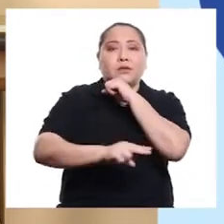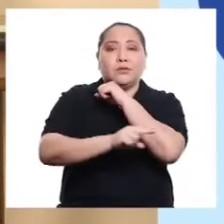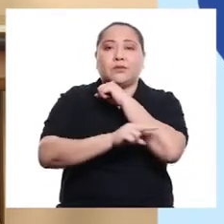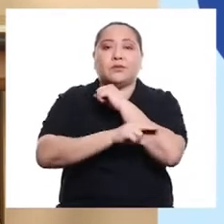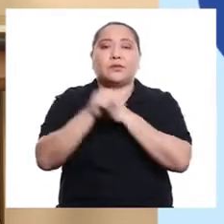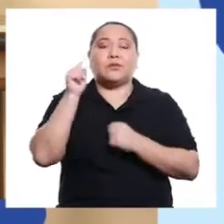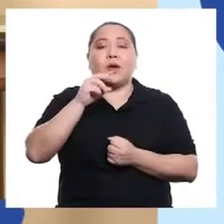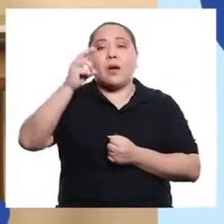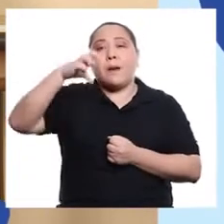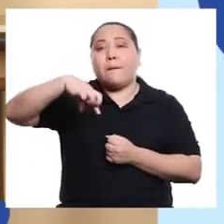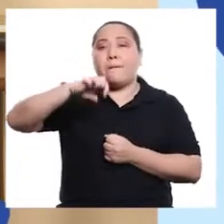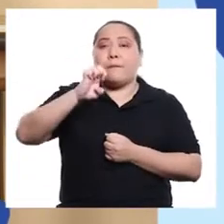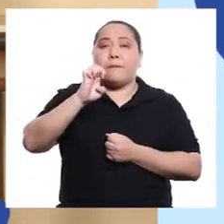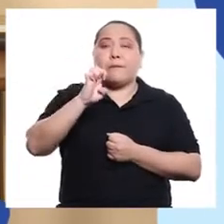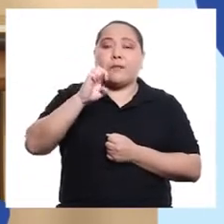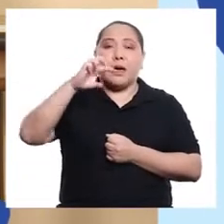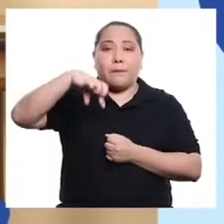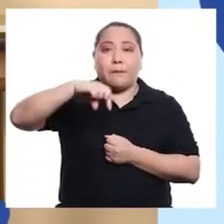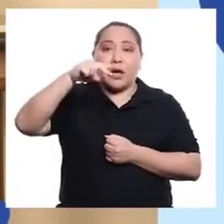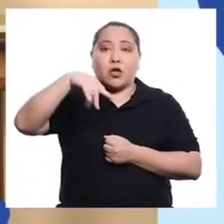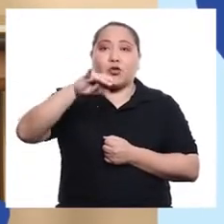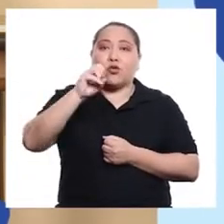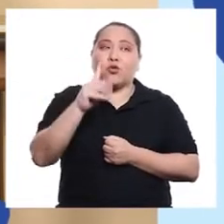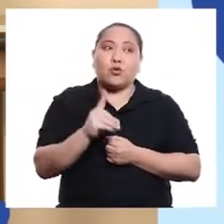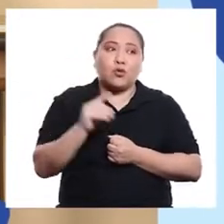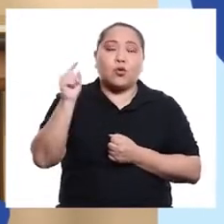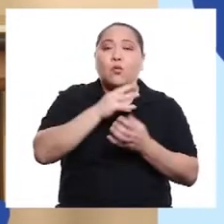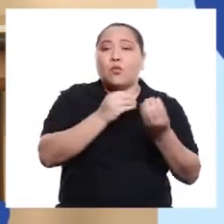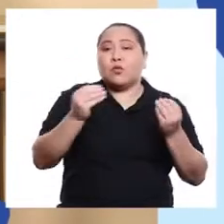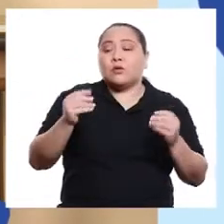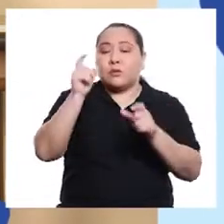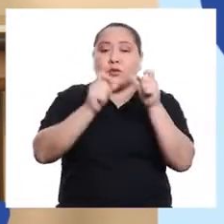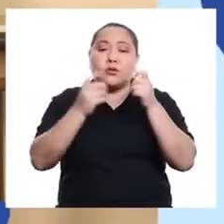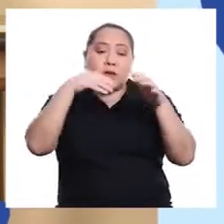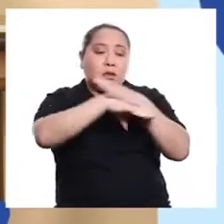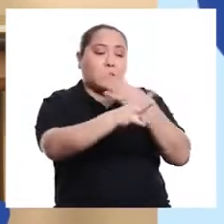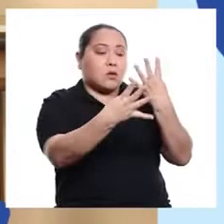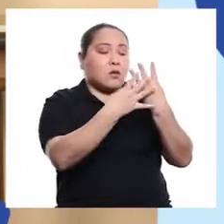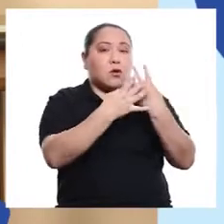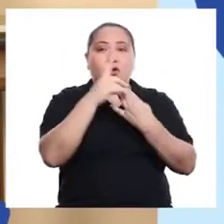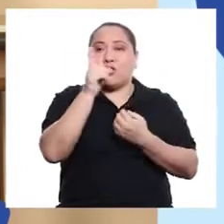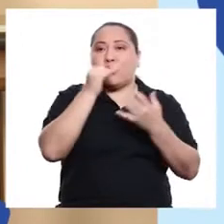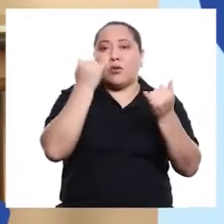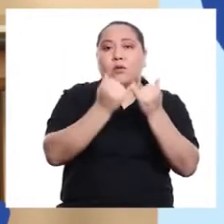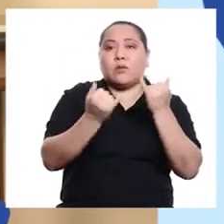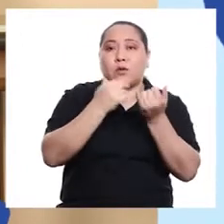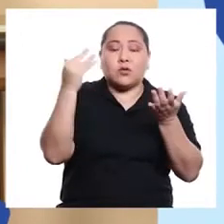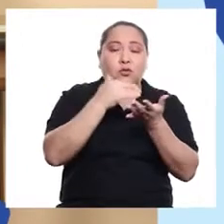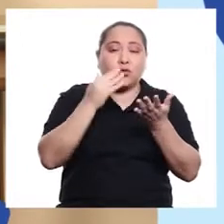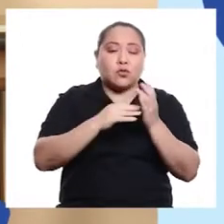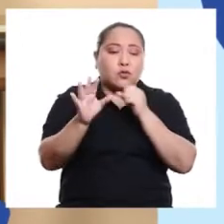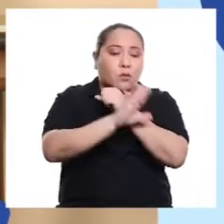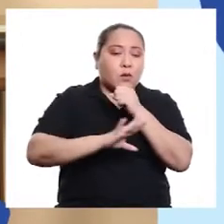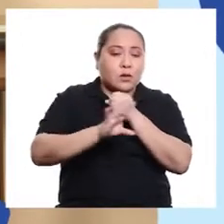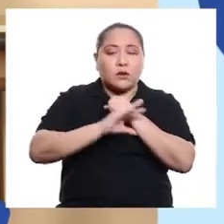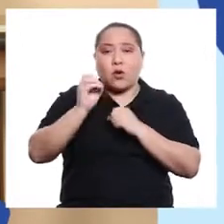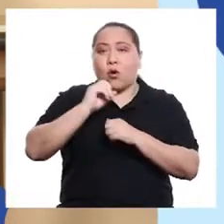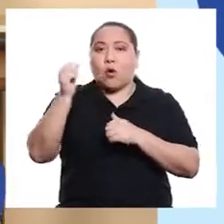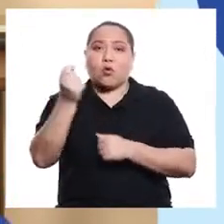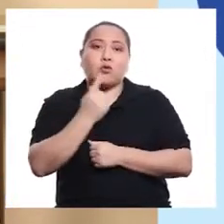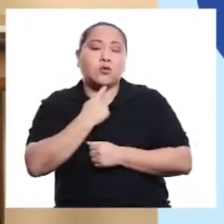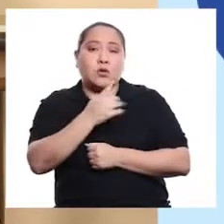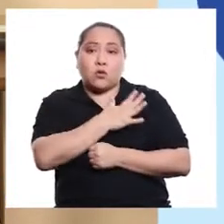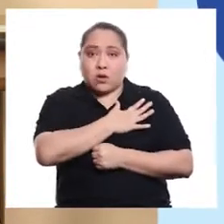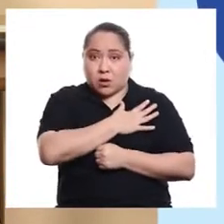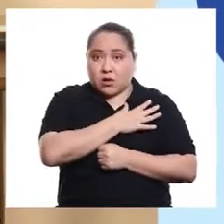Unidas, PNUD, muchas internas e internos de los penales no llegaron a concluir sus estudios primarios y secundarios.